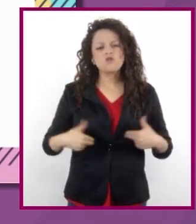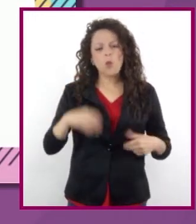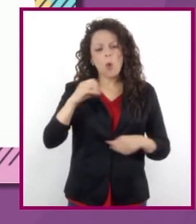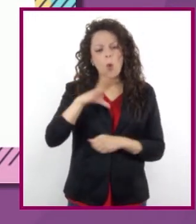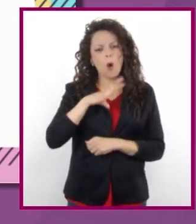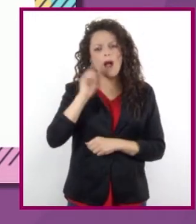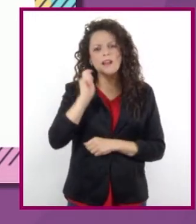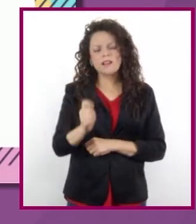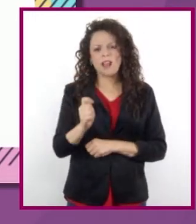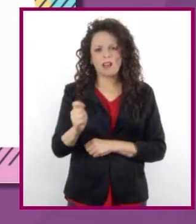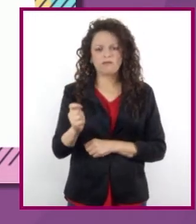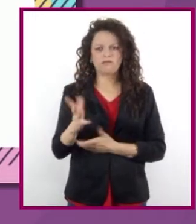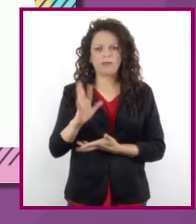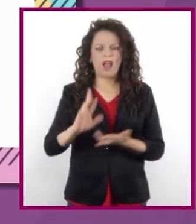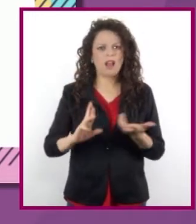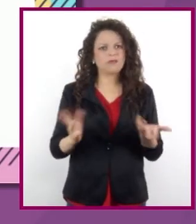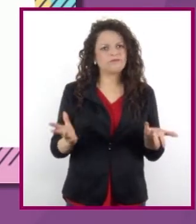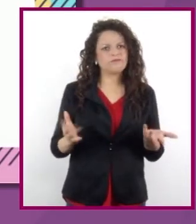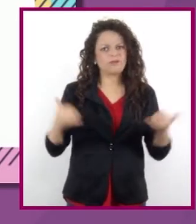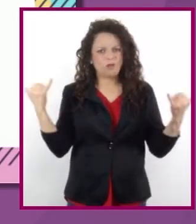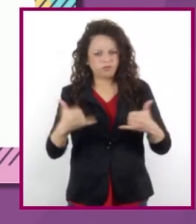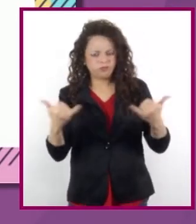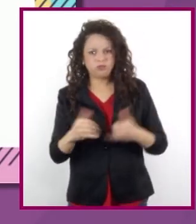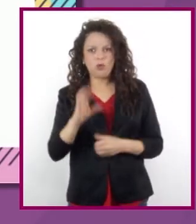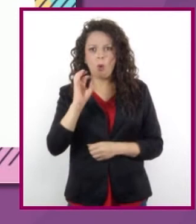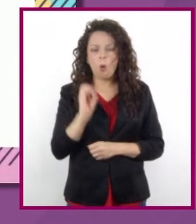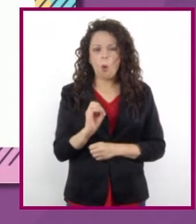o rebeldía y puede ser que en